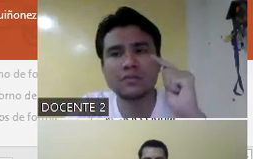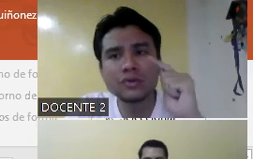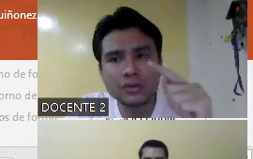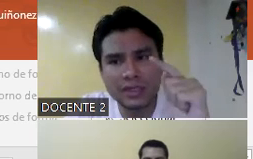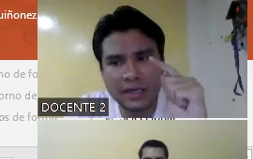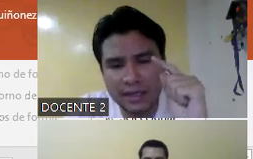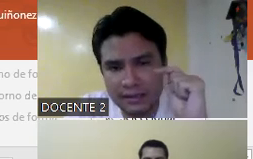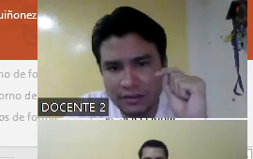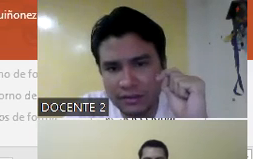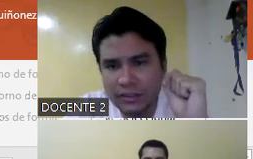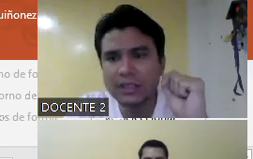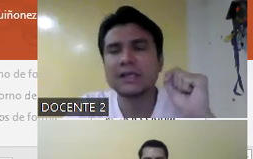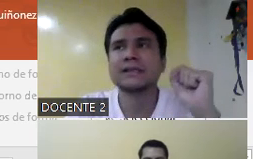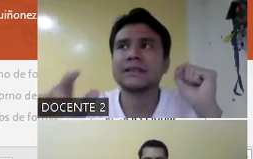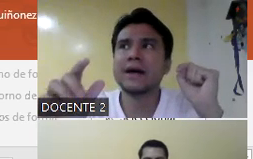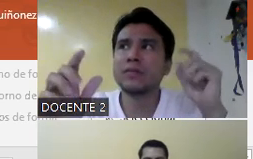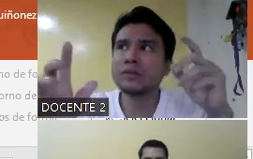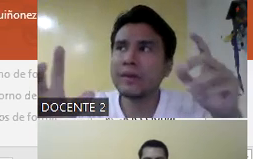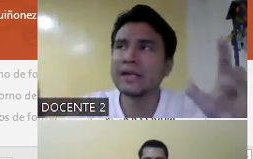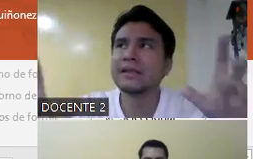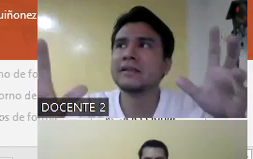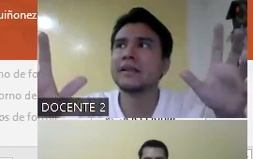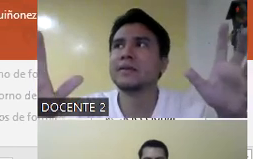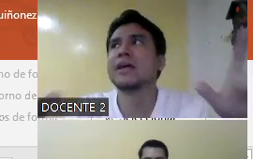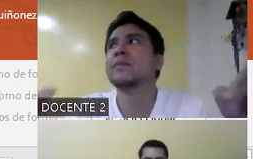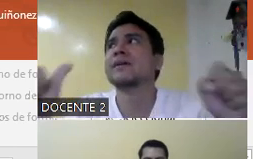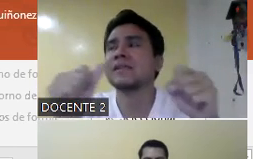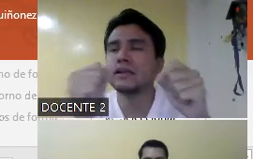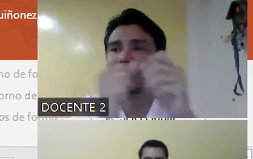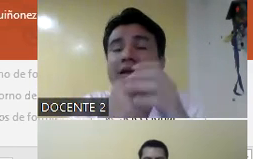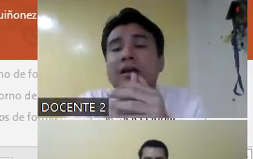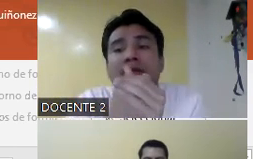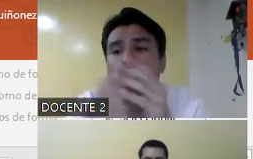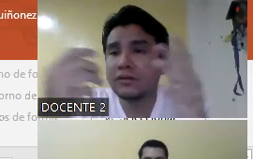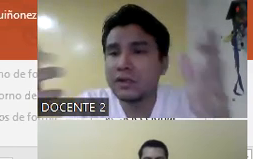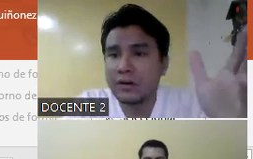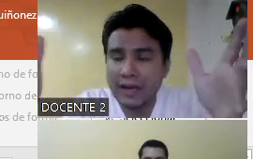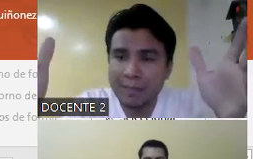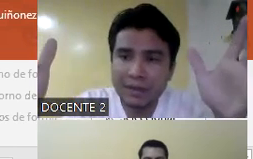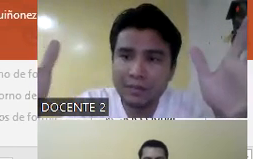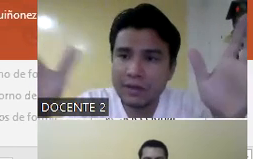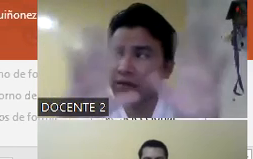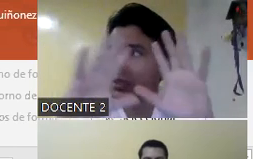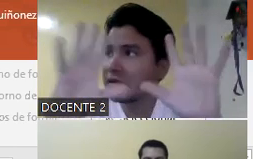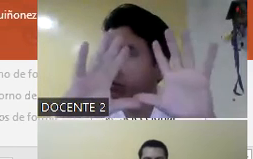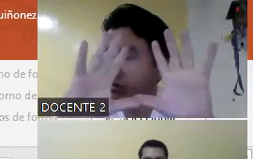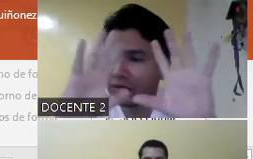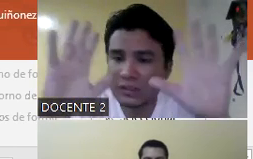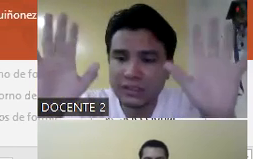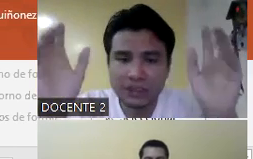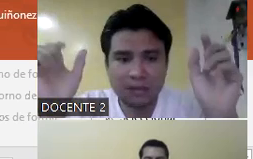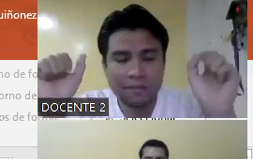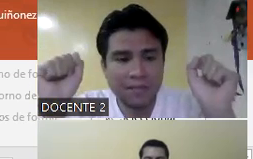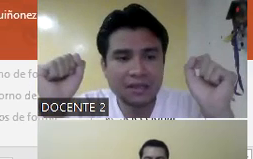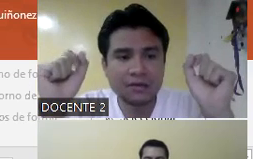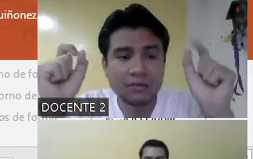de muchos analgésicos, seamos partes de eliminar. Hay pacientes, se los digo, en la pandemia ustedes han de haber visto